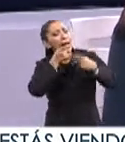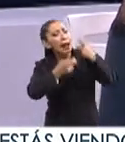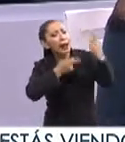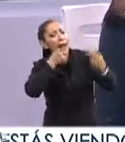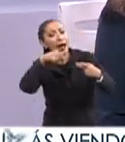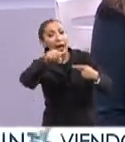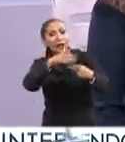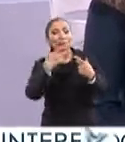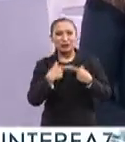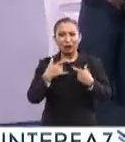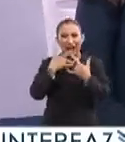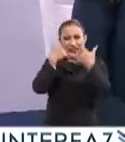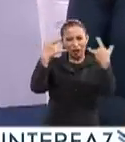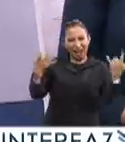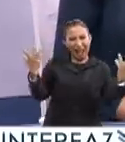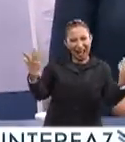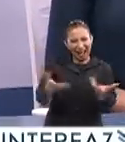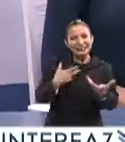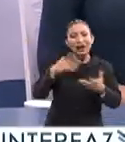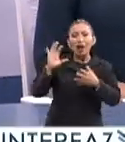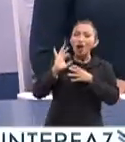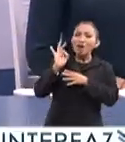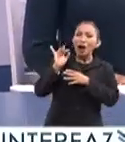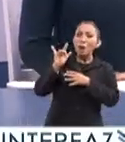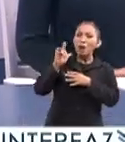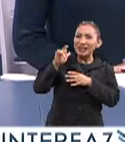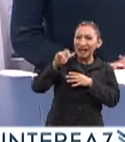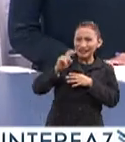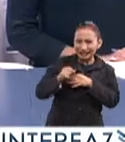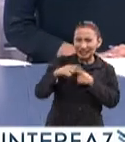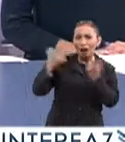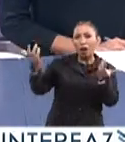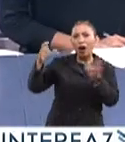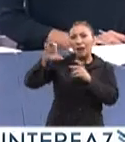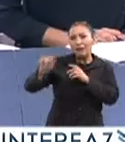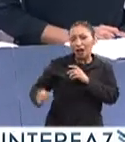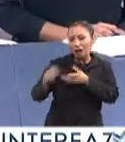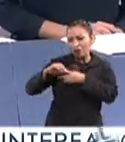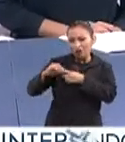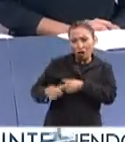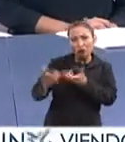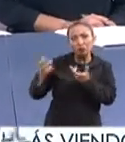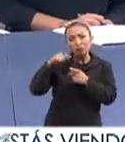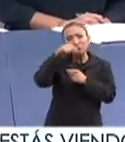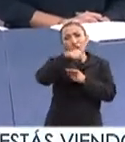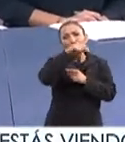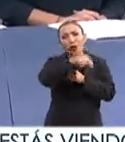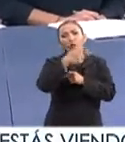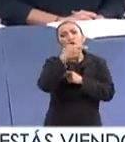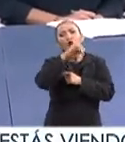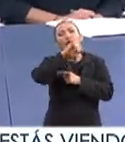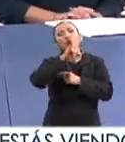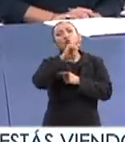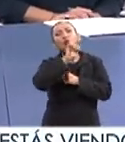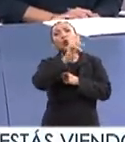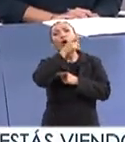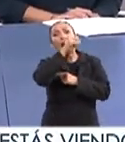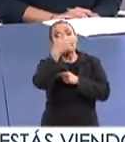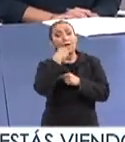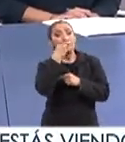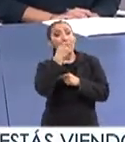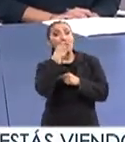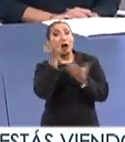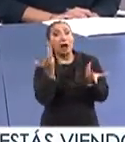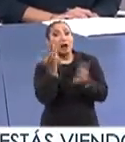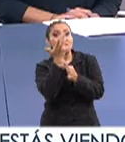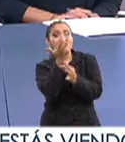en la que los cuenteros, los fabuladores, el griot africano, los cuenteros, los juglares, pues tenían el don de la